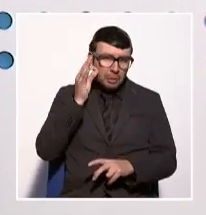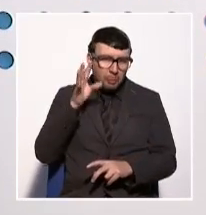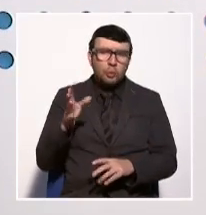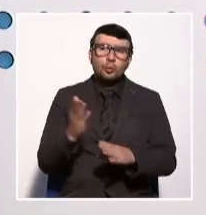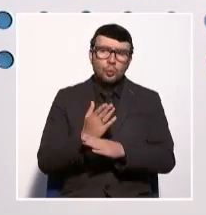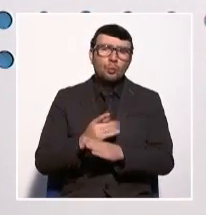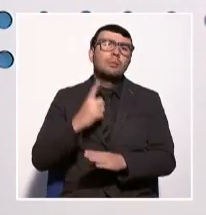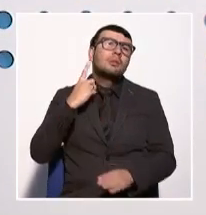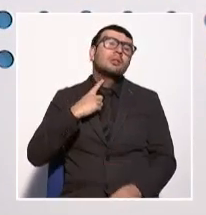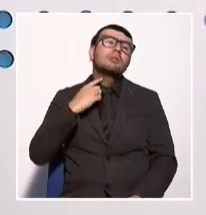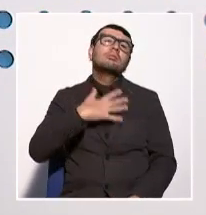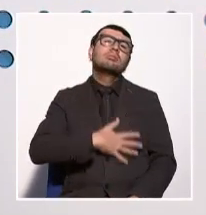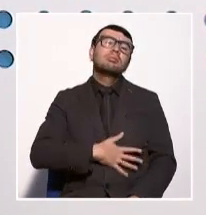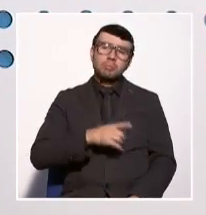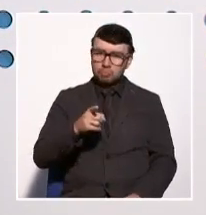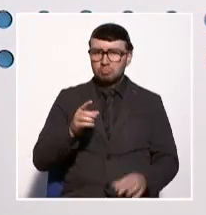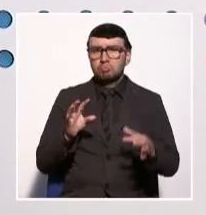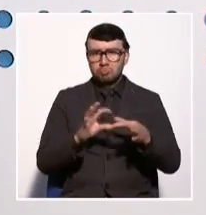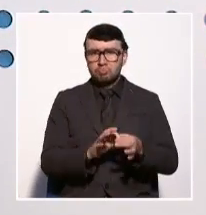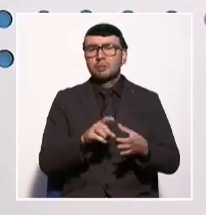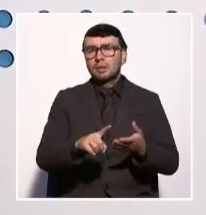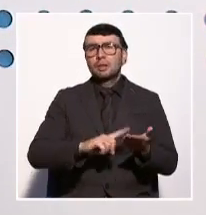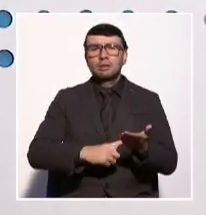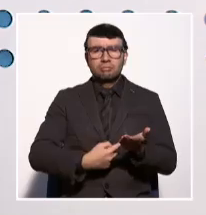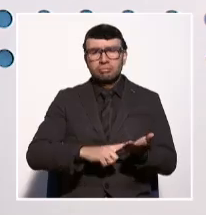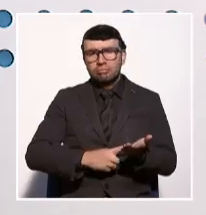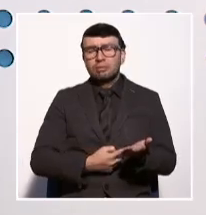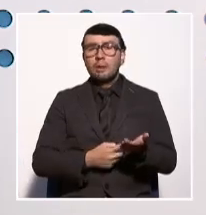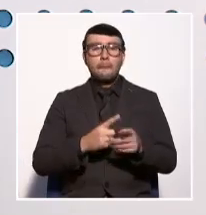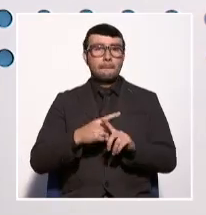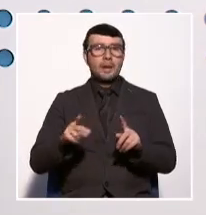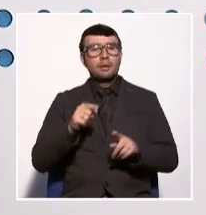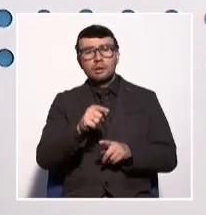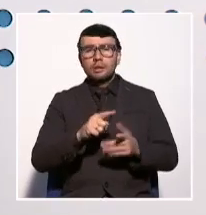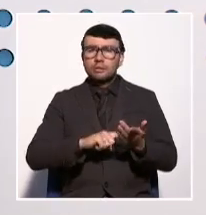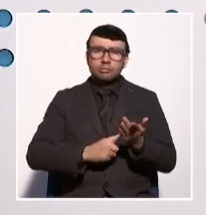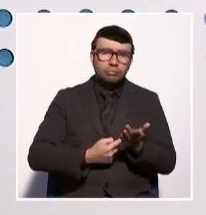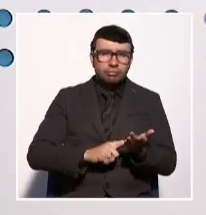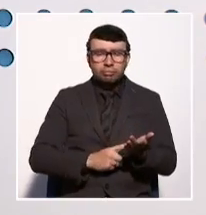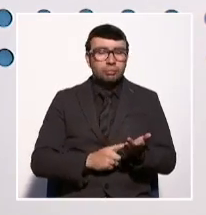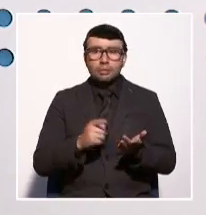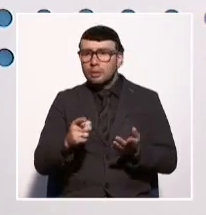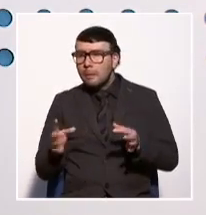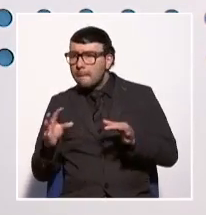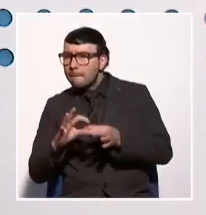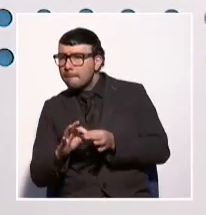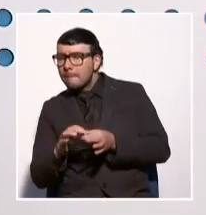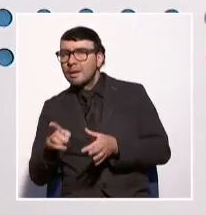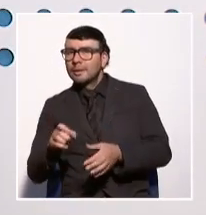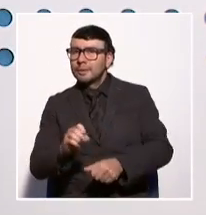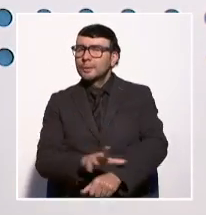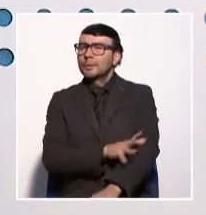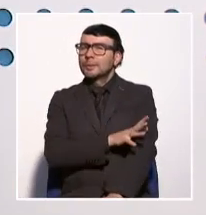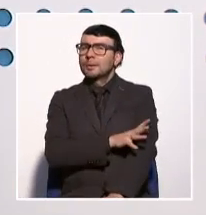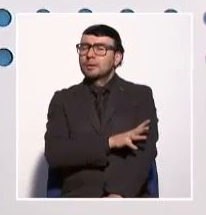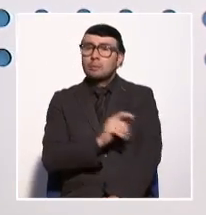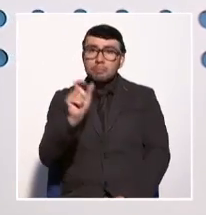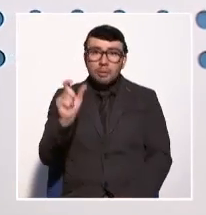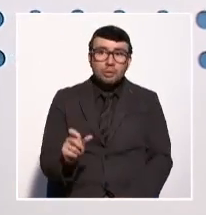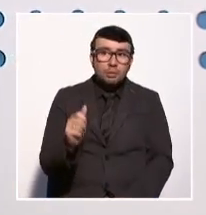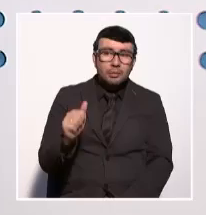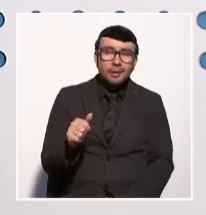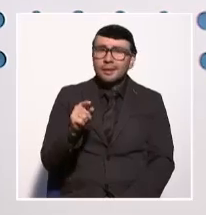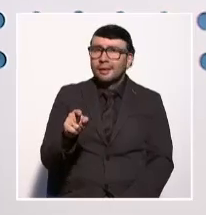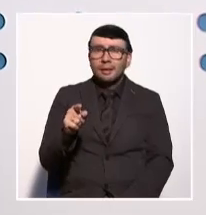el insomnio pero el insomnio tiene un componente muy grande que es emocional la parte afectiva la persona que no